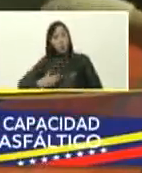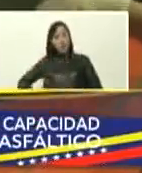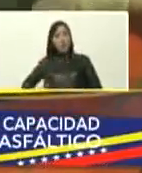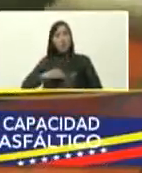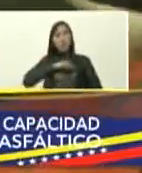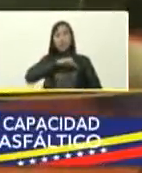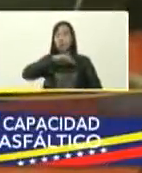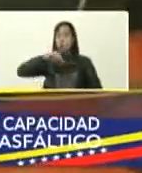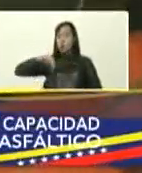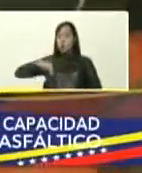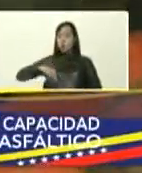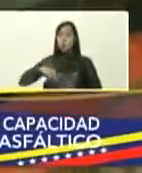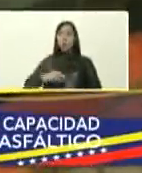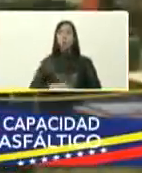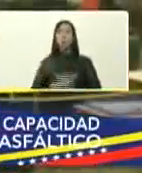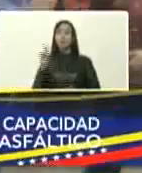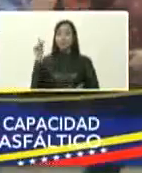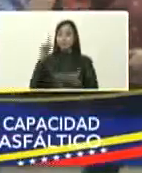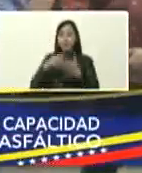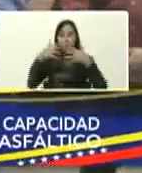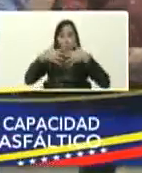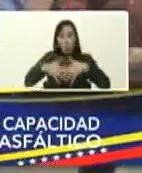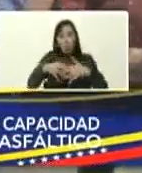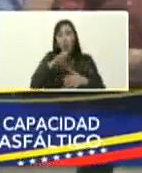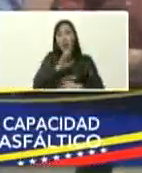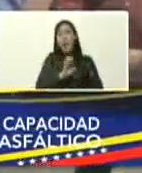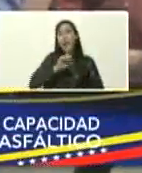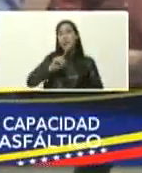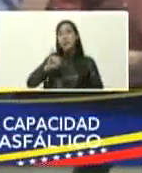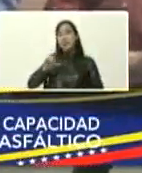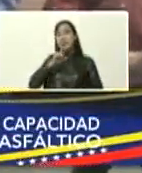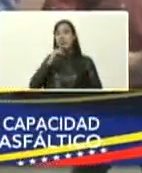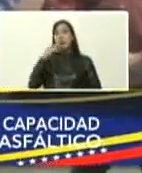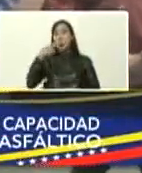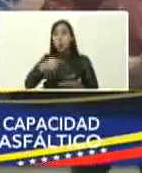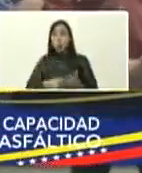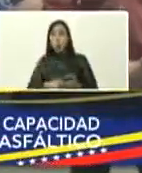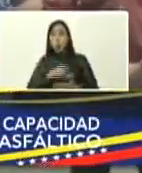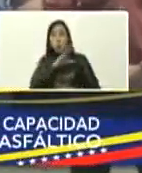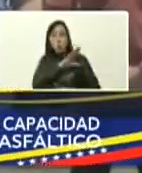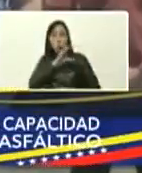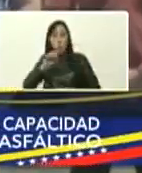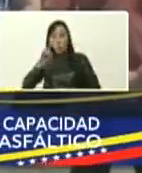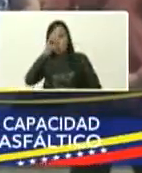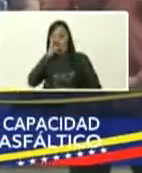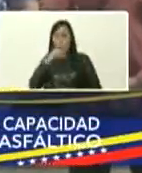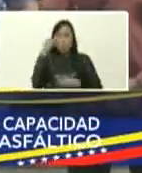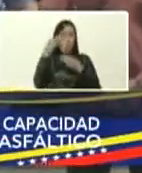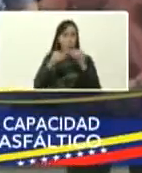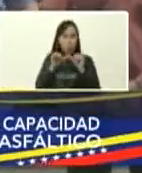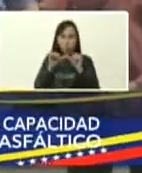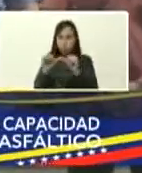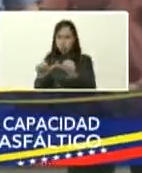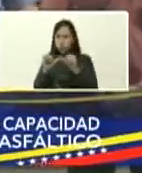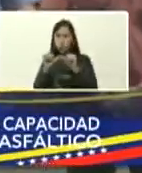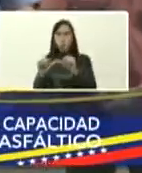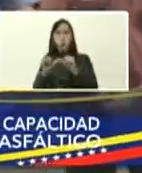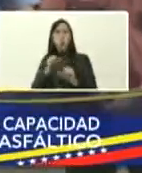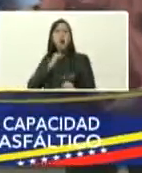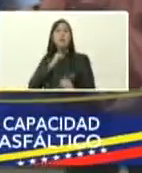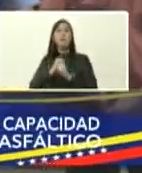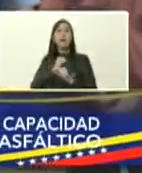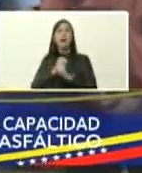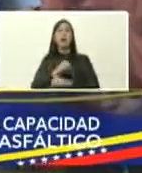nosotros estamos en la empresa Edil con 50 años de actividad ininterrumpida, gracias a Dios, con